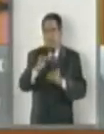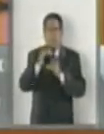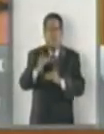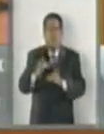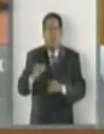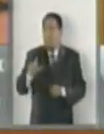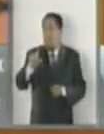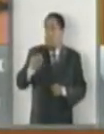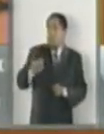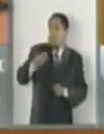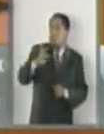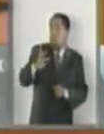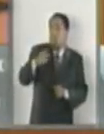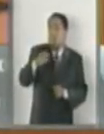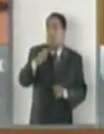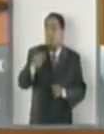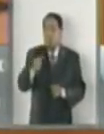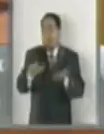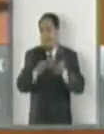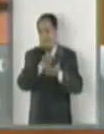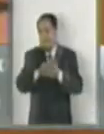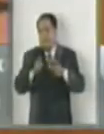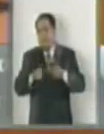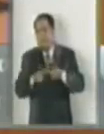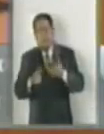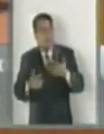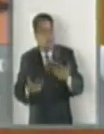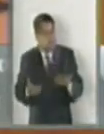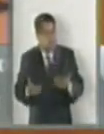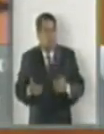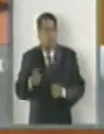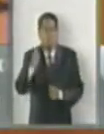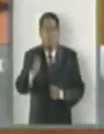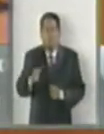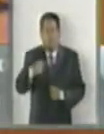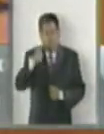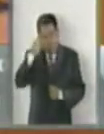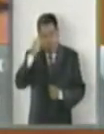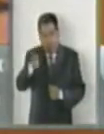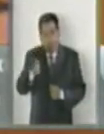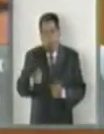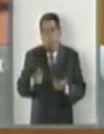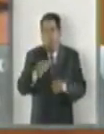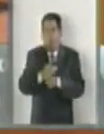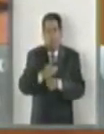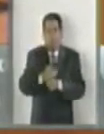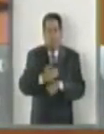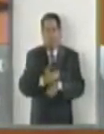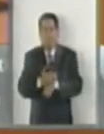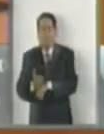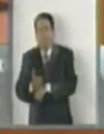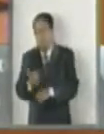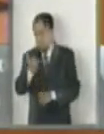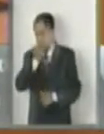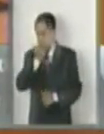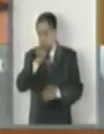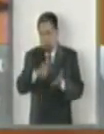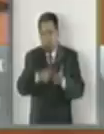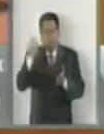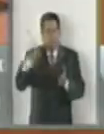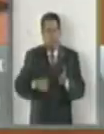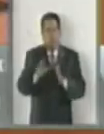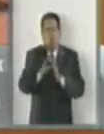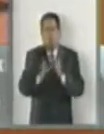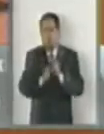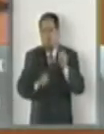mayo para aprobar la legislación secundaria. Así que, de entrada, estamos violando un mandato